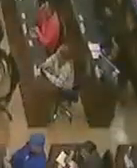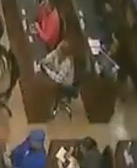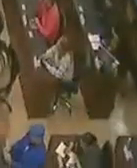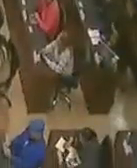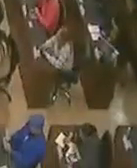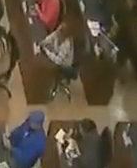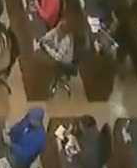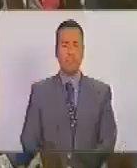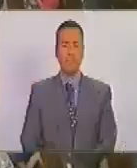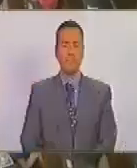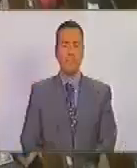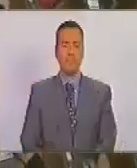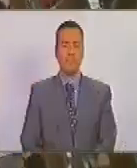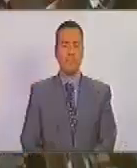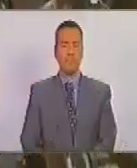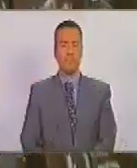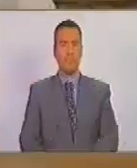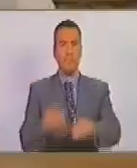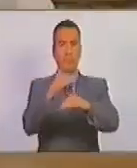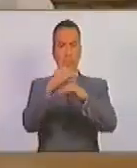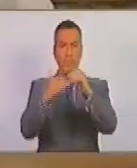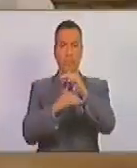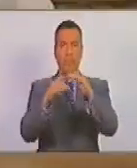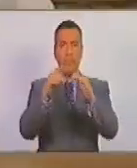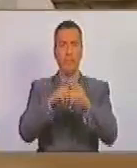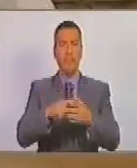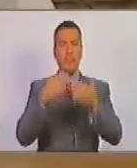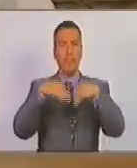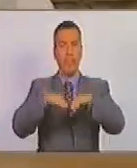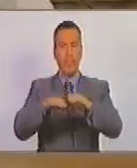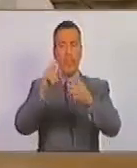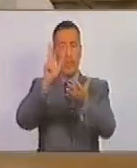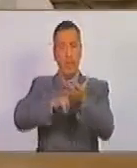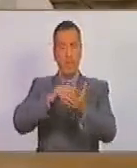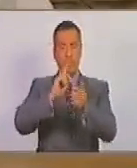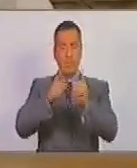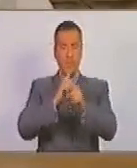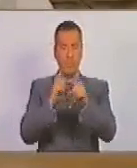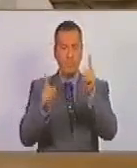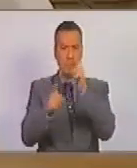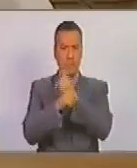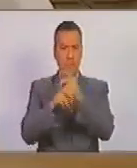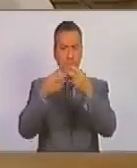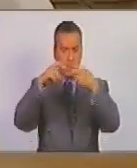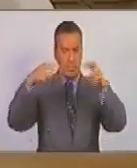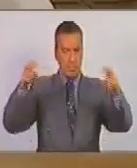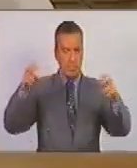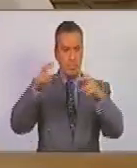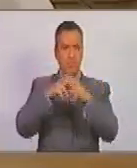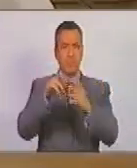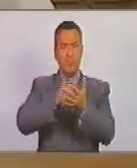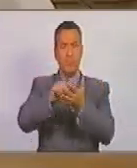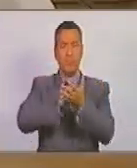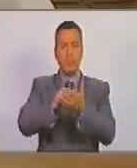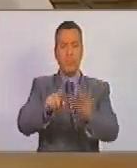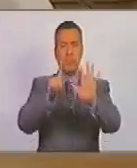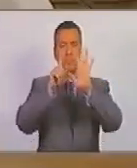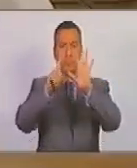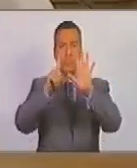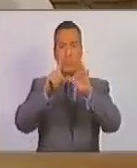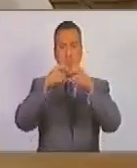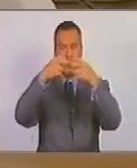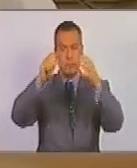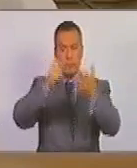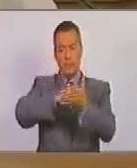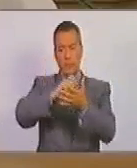Adelante, secretaria. Décimo cuarto. Se propone aprobar con modificación la denominación del epígrafe del artículo 6, el cual